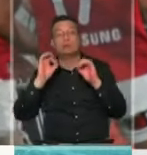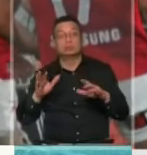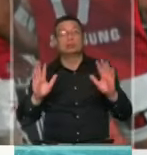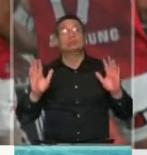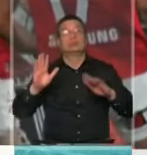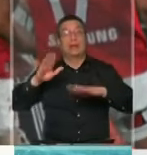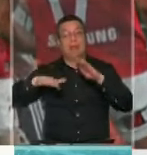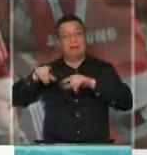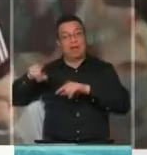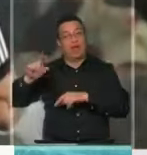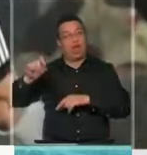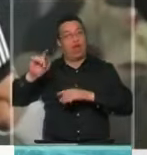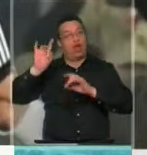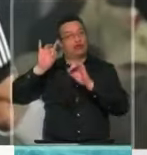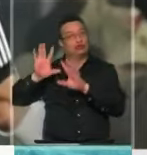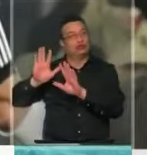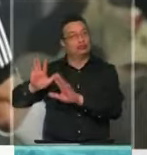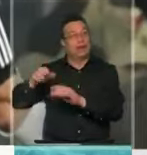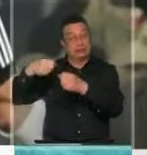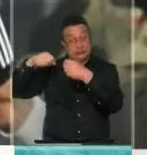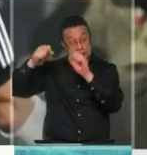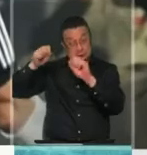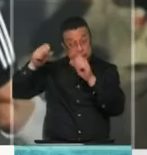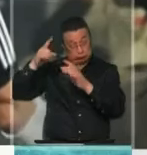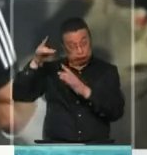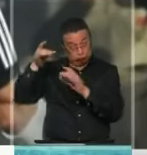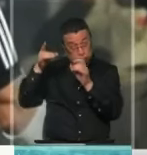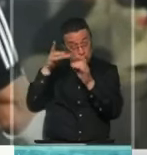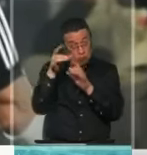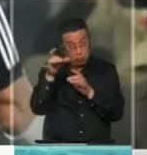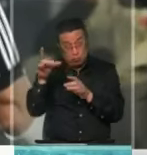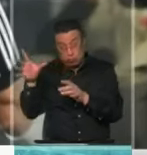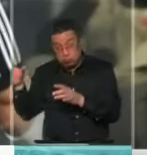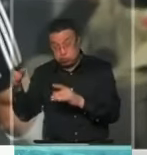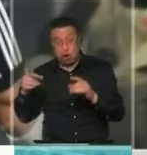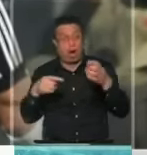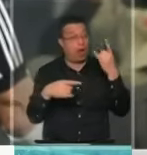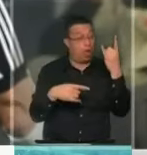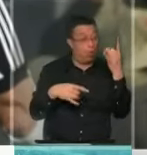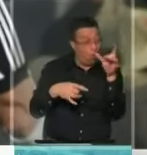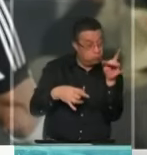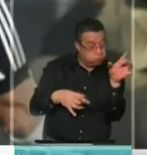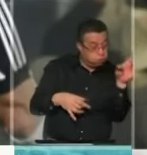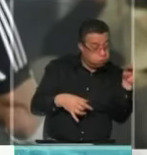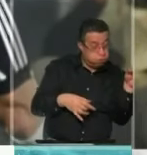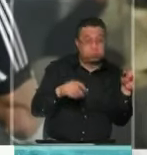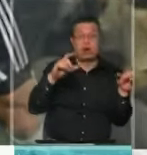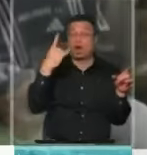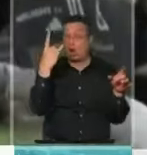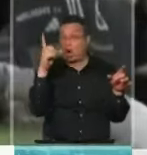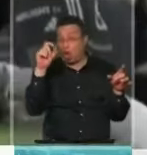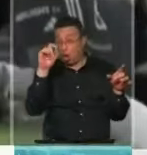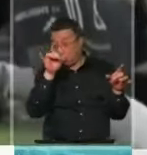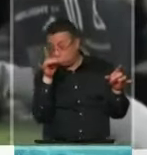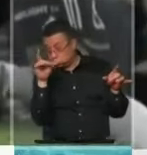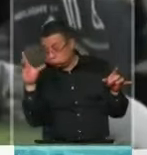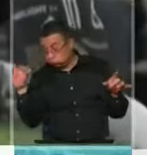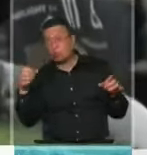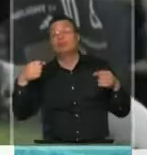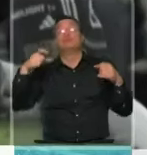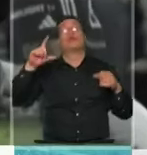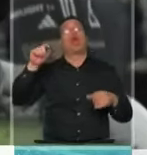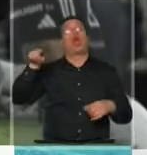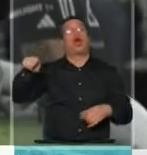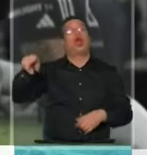dependiendo de sí mismo. ¿Qué significa esto? Que si ambos equipos, la Universidad de Chile y Colo-Colo, ganan todo lo que les queda, la corona se va a quedar aquí a mi espalda